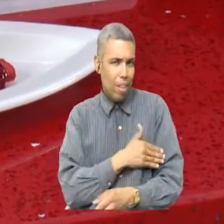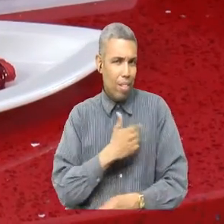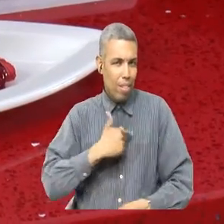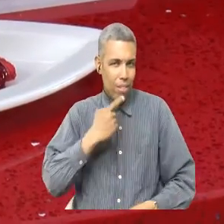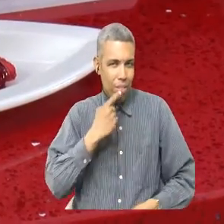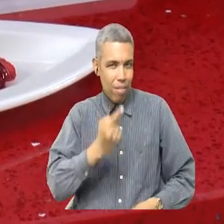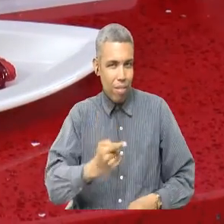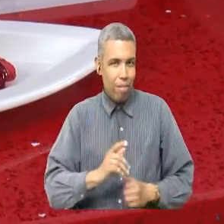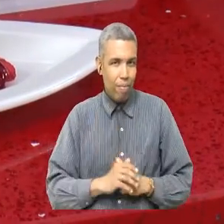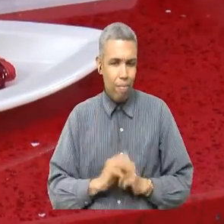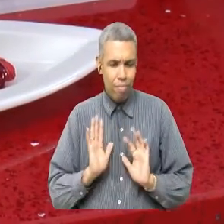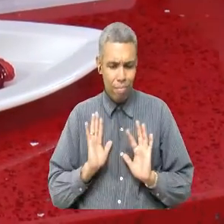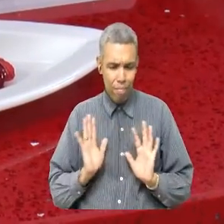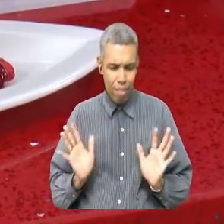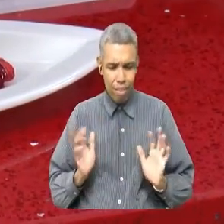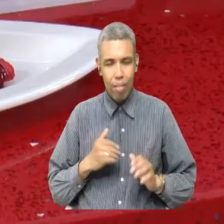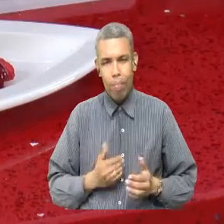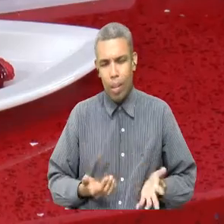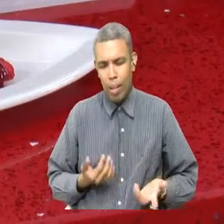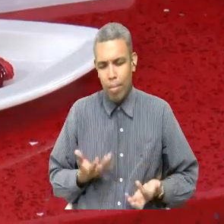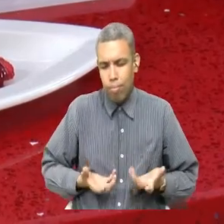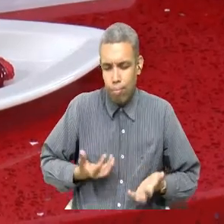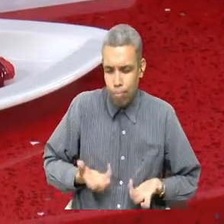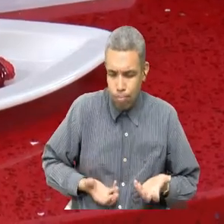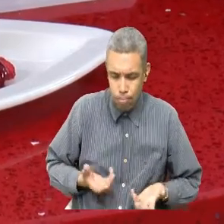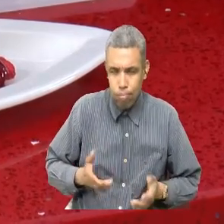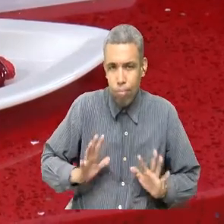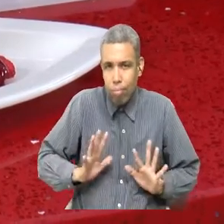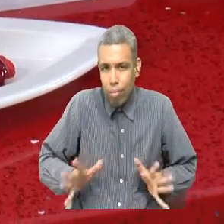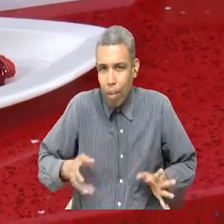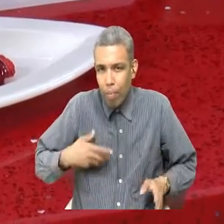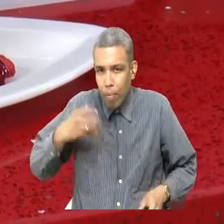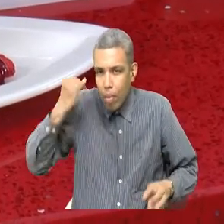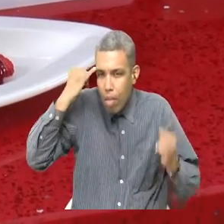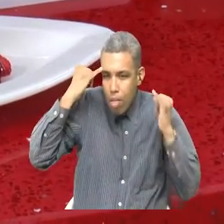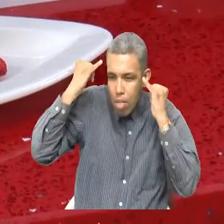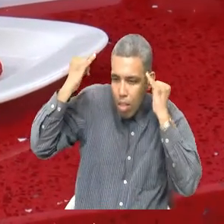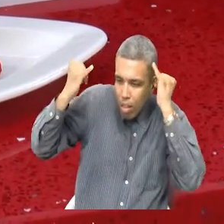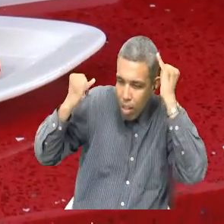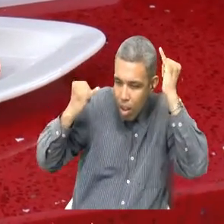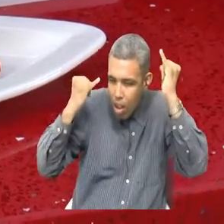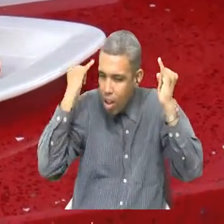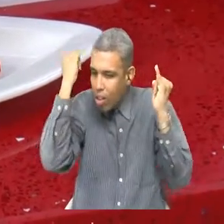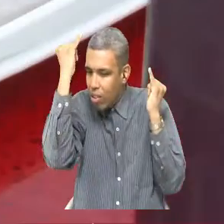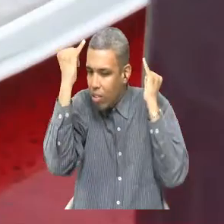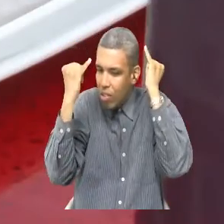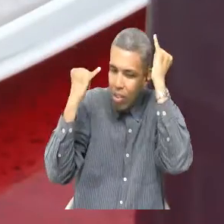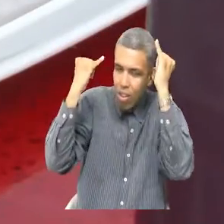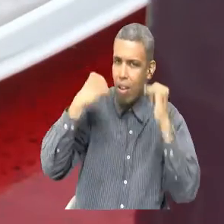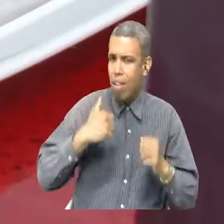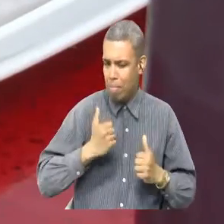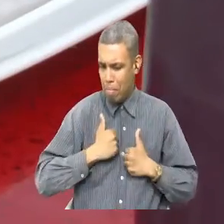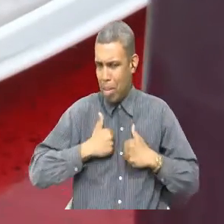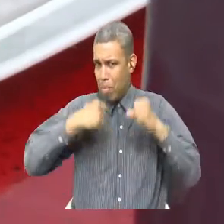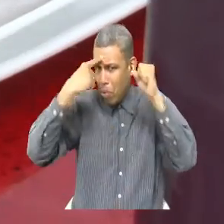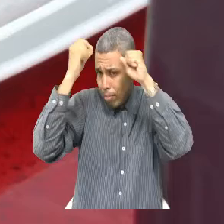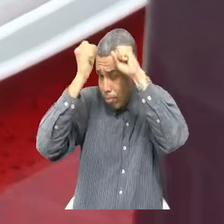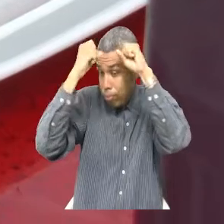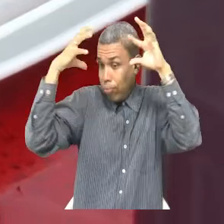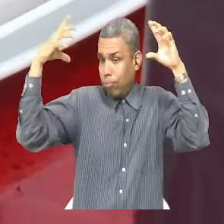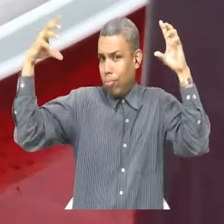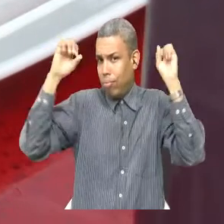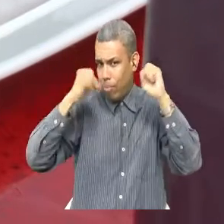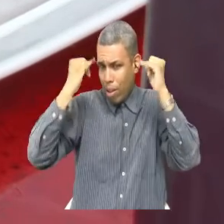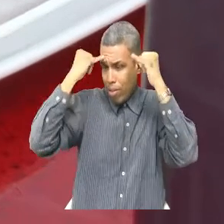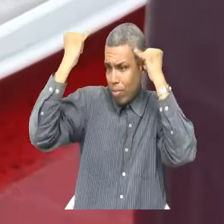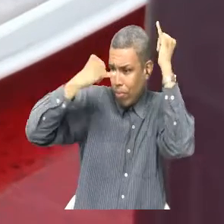ya está inventada. Ajá. Todo está inventado, lo que toca es innovar. En este caso, vean, vamos a... quitarle la hojita